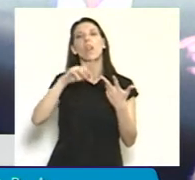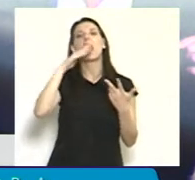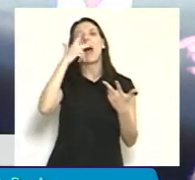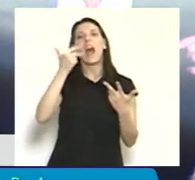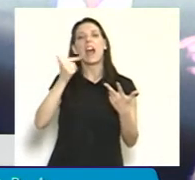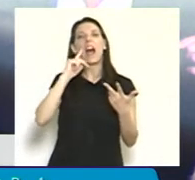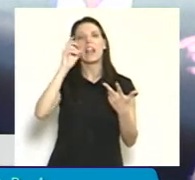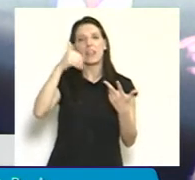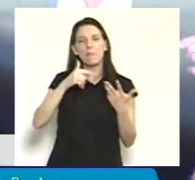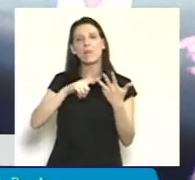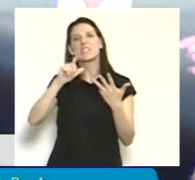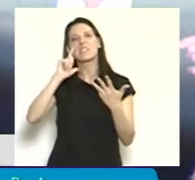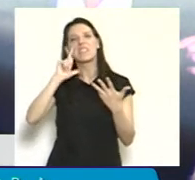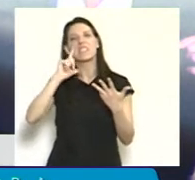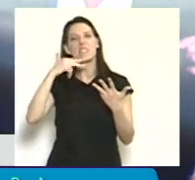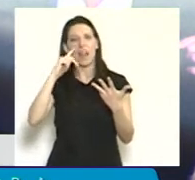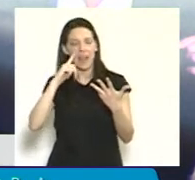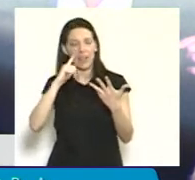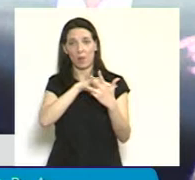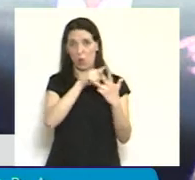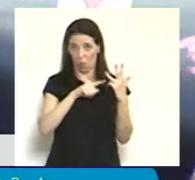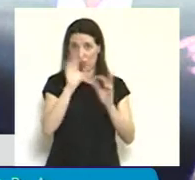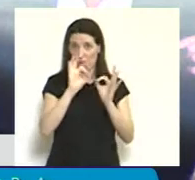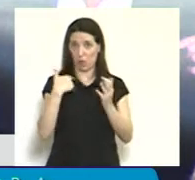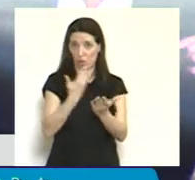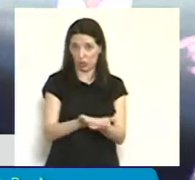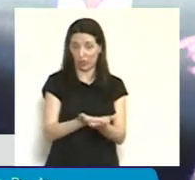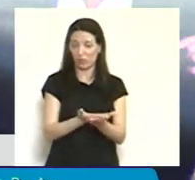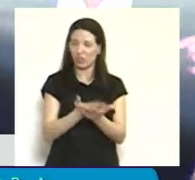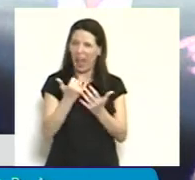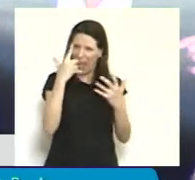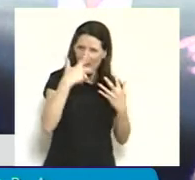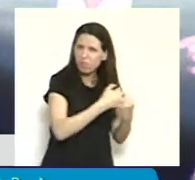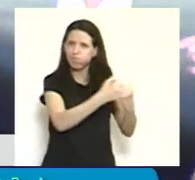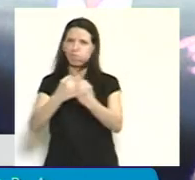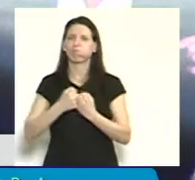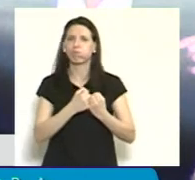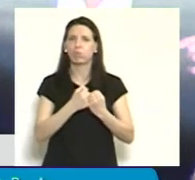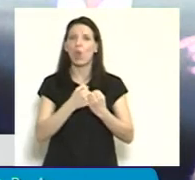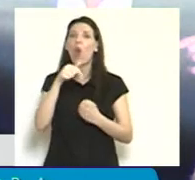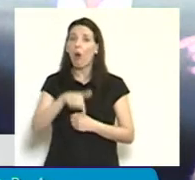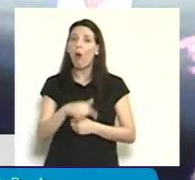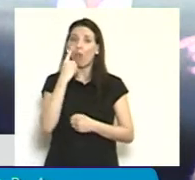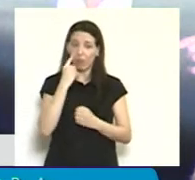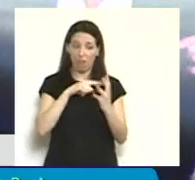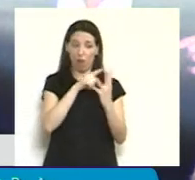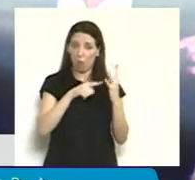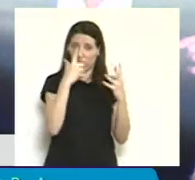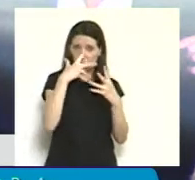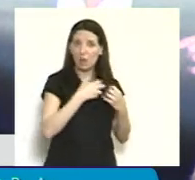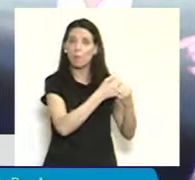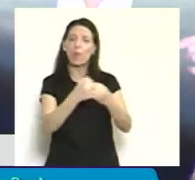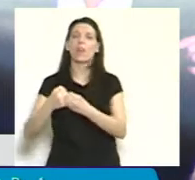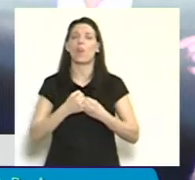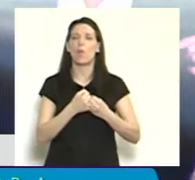y Siciliani. Quiero decir que es posible construir consensos políticos fuertes como el que hoy respalda esta iniciativa, a